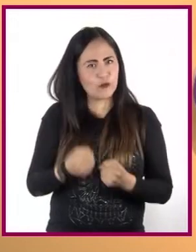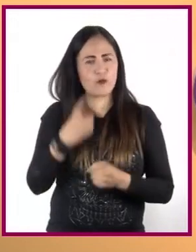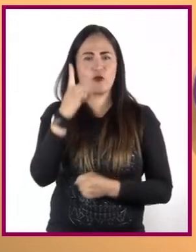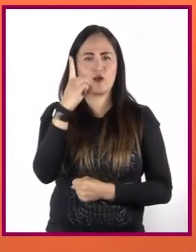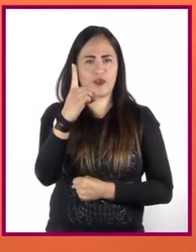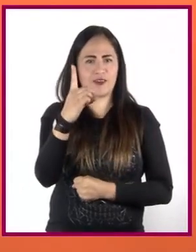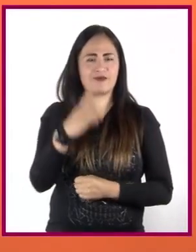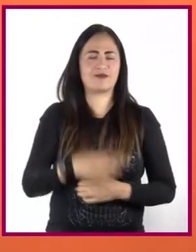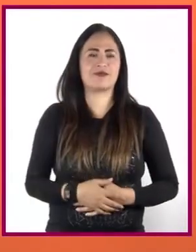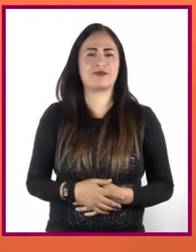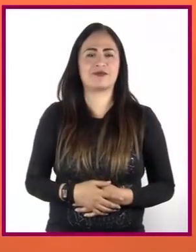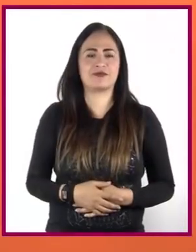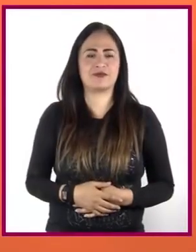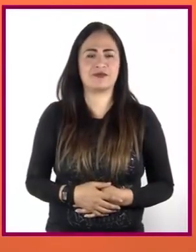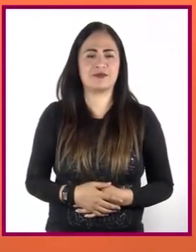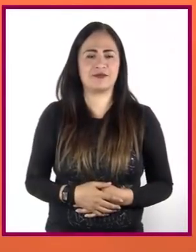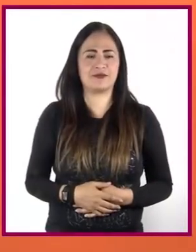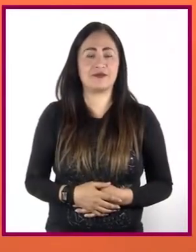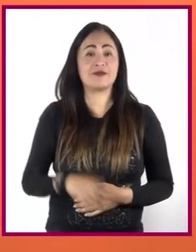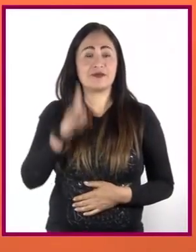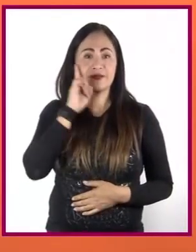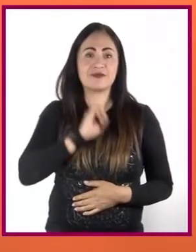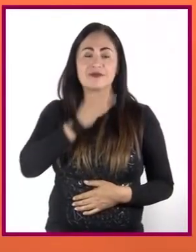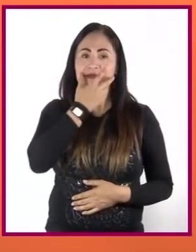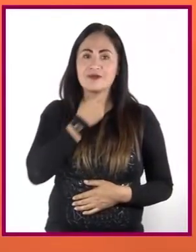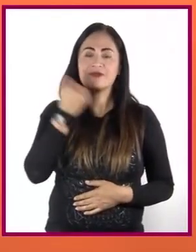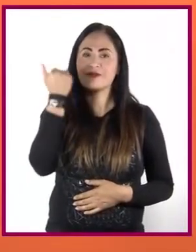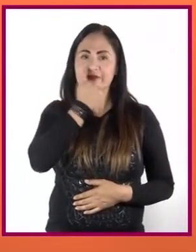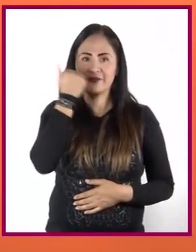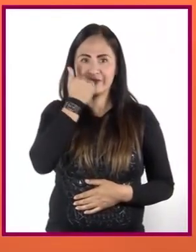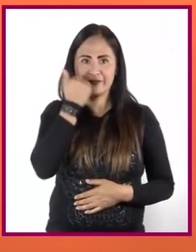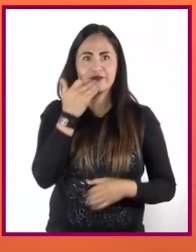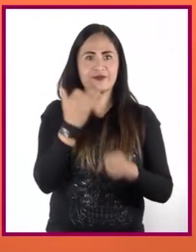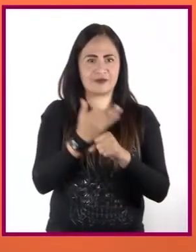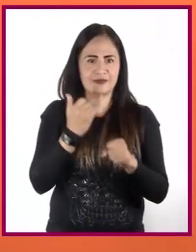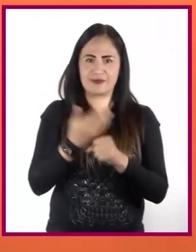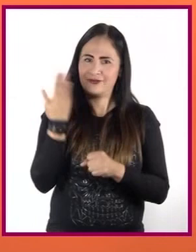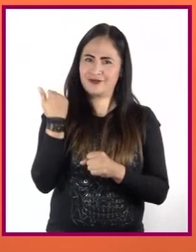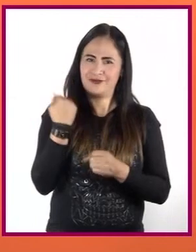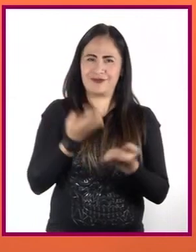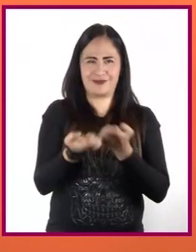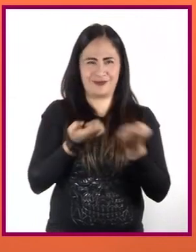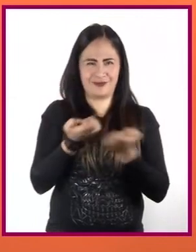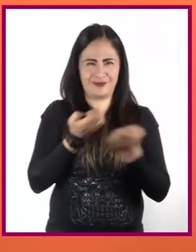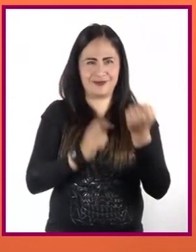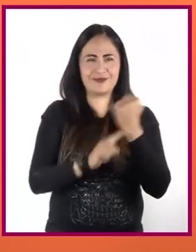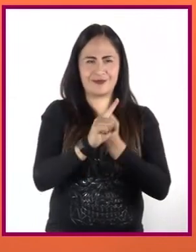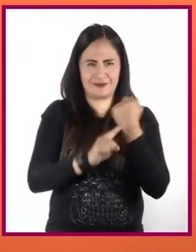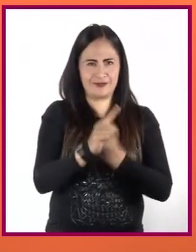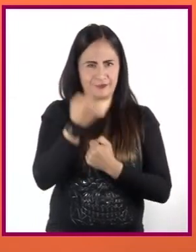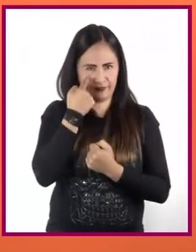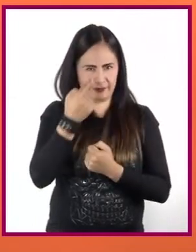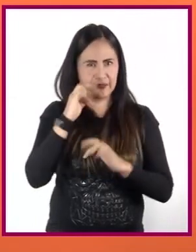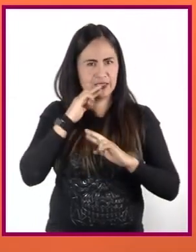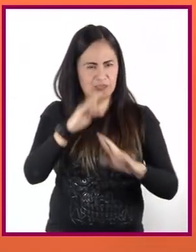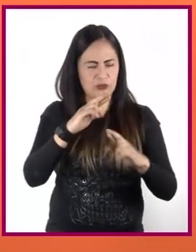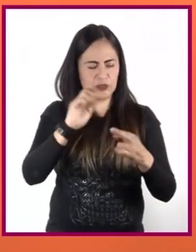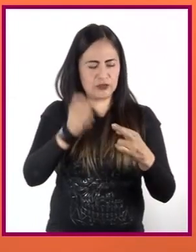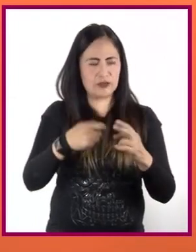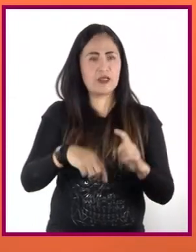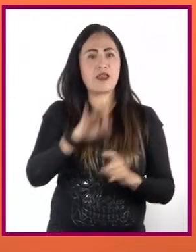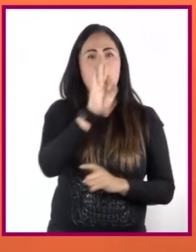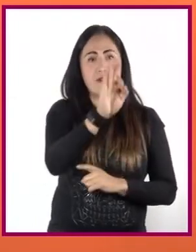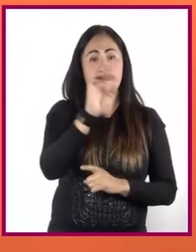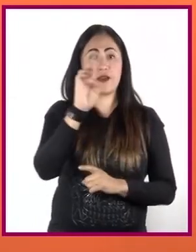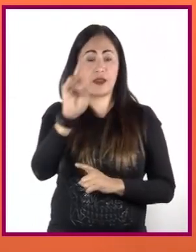D. Muy bien, alumnas y alumnos. Utilicemos el problema anterior para resolver lo siguiente. Si sumamos la